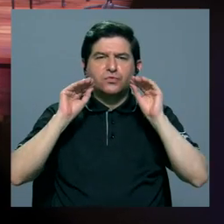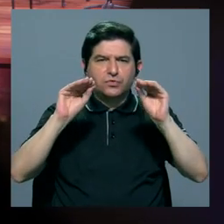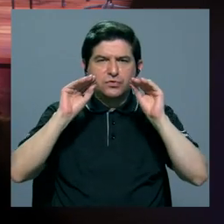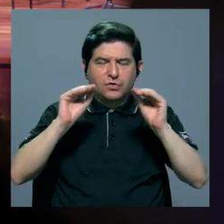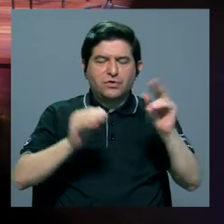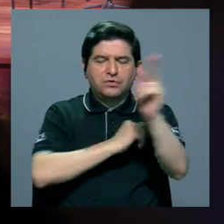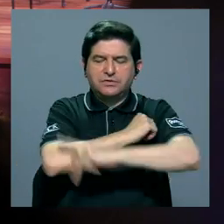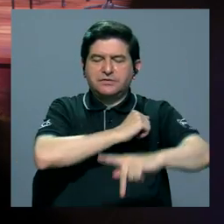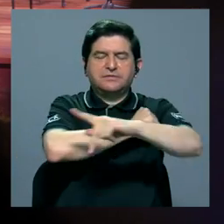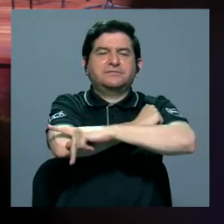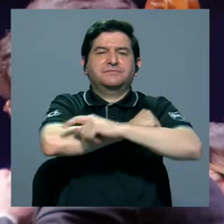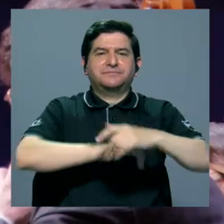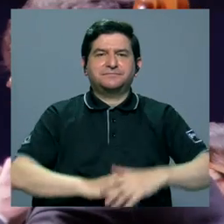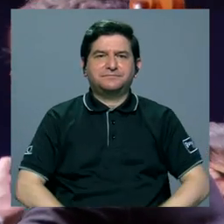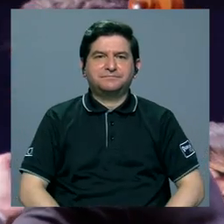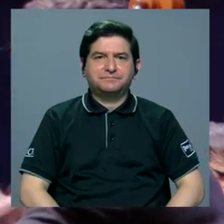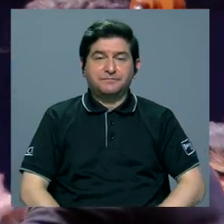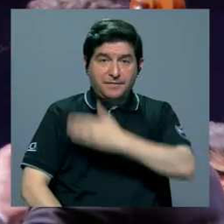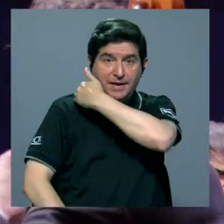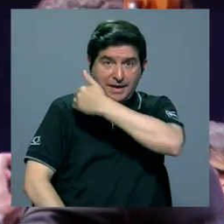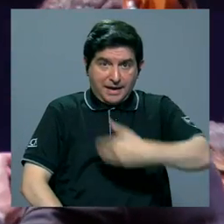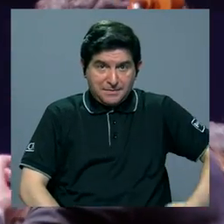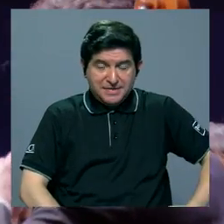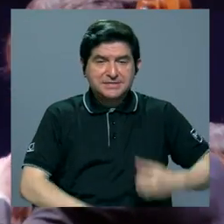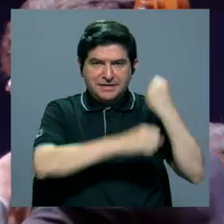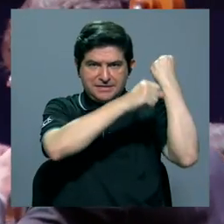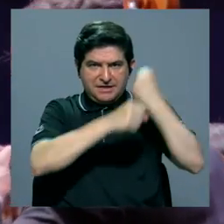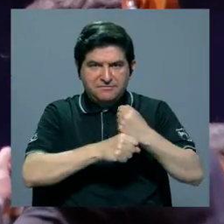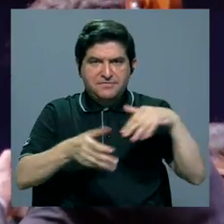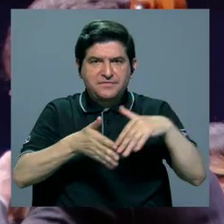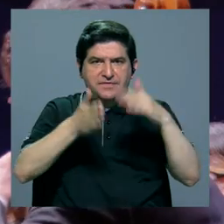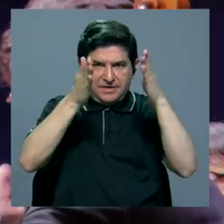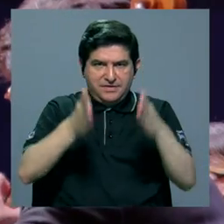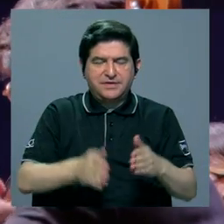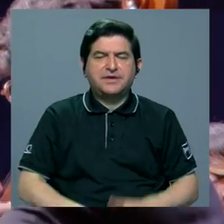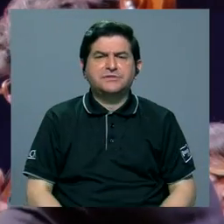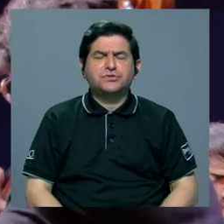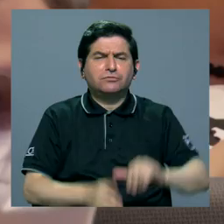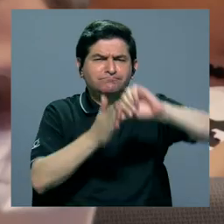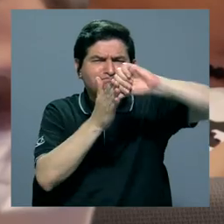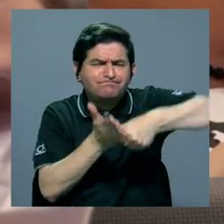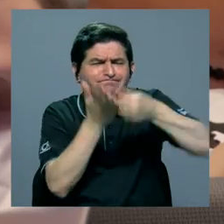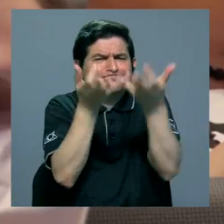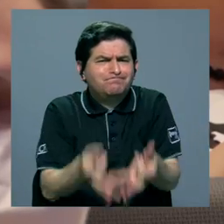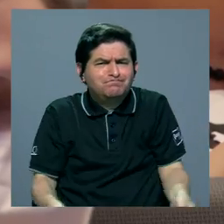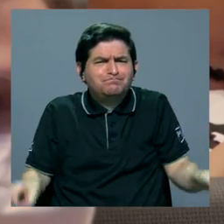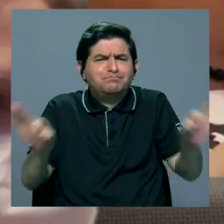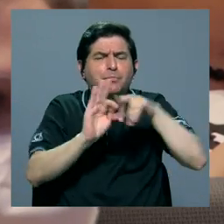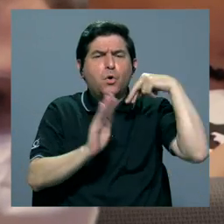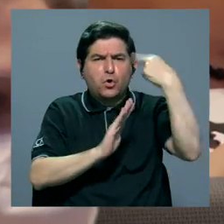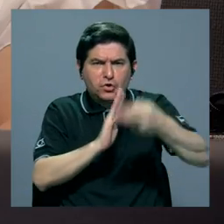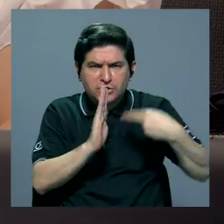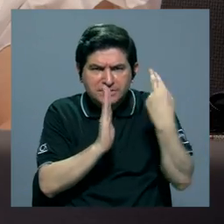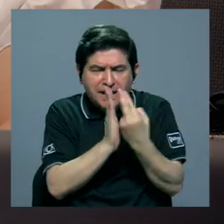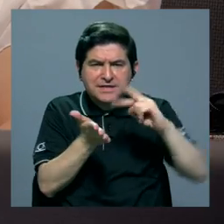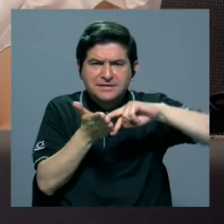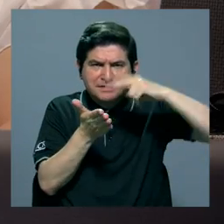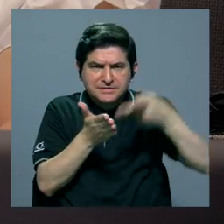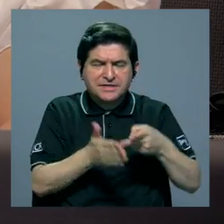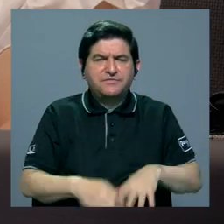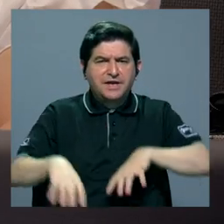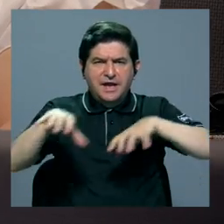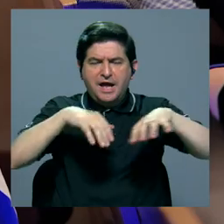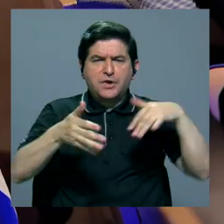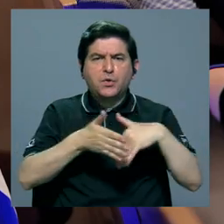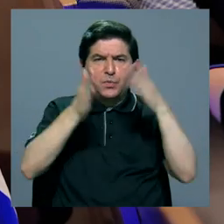el futuro de la educación en nuestro país. El presidente de la Federación de Estudiantes resaltó el importante papel que